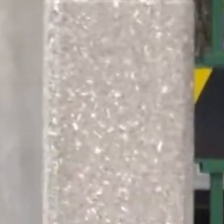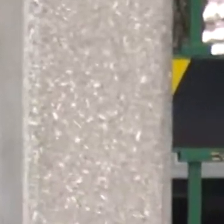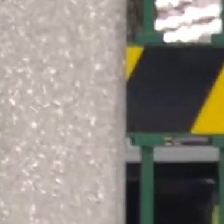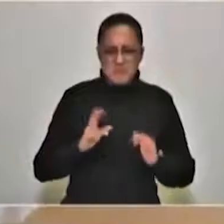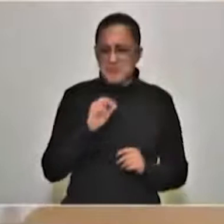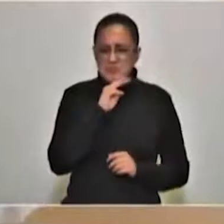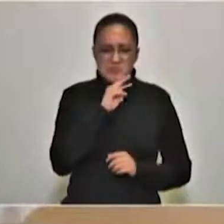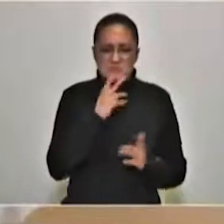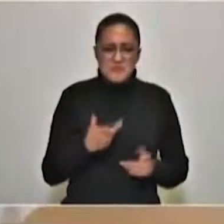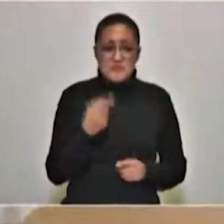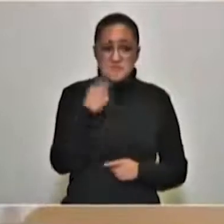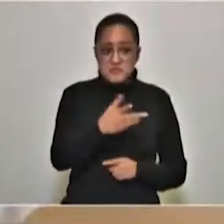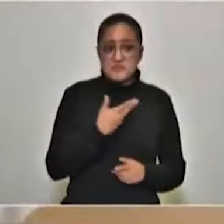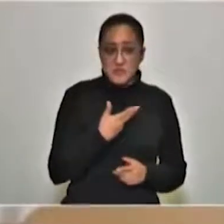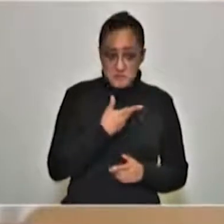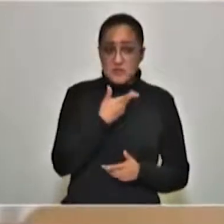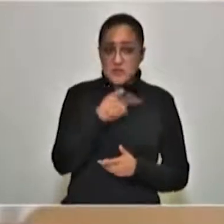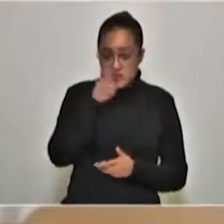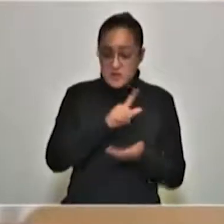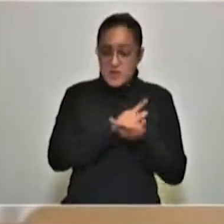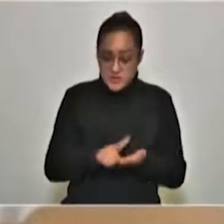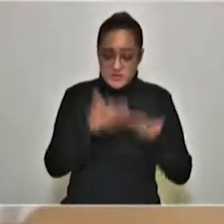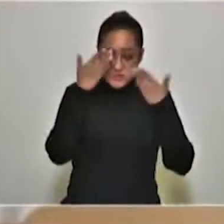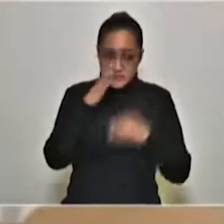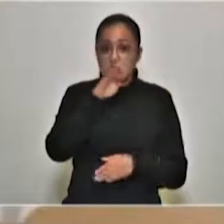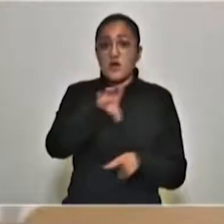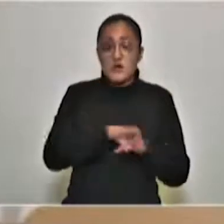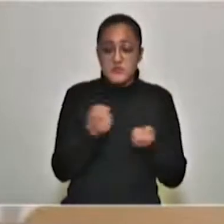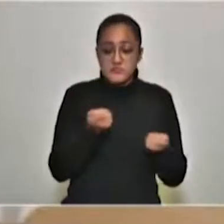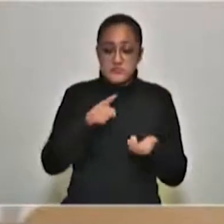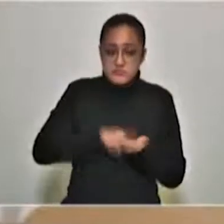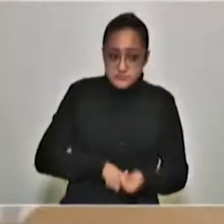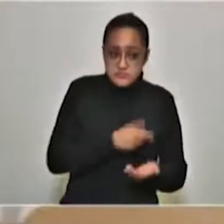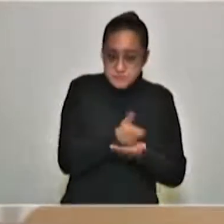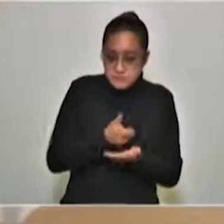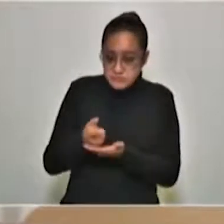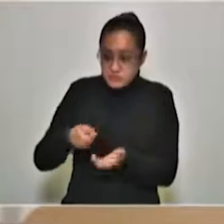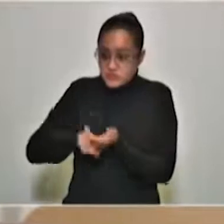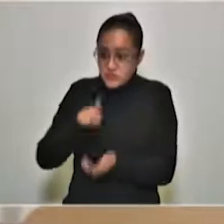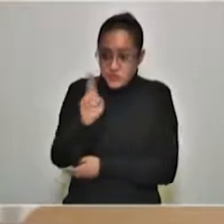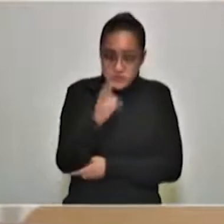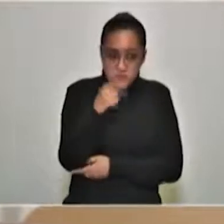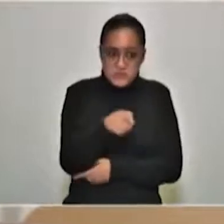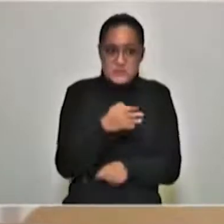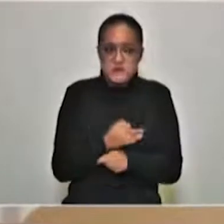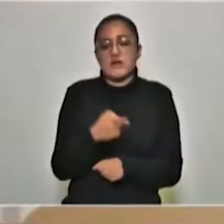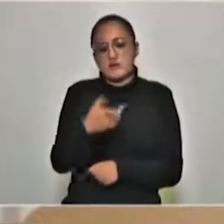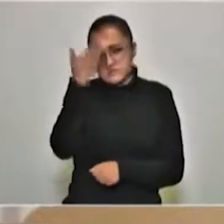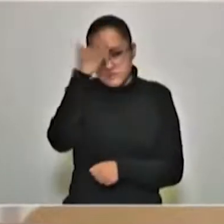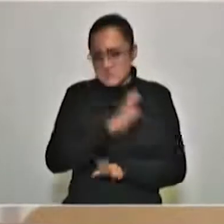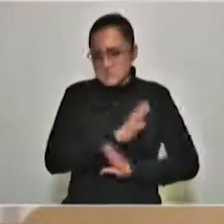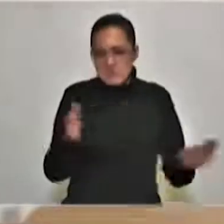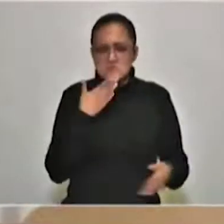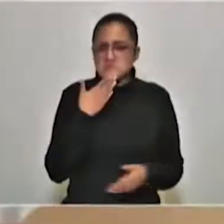preocuparse si él tiene las manos limpias y ha manejado honradamente el patrimonio de la universidad seguramente saldrá